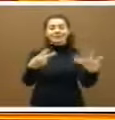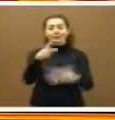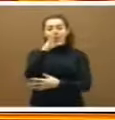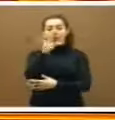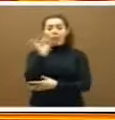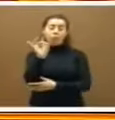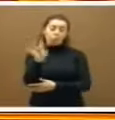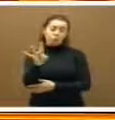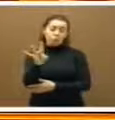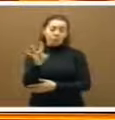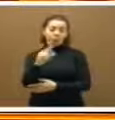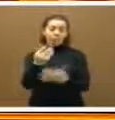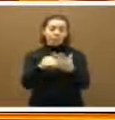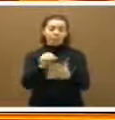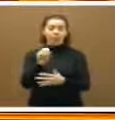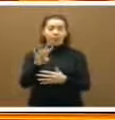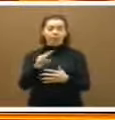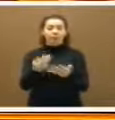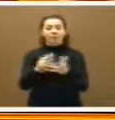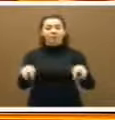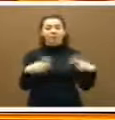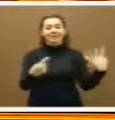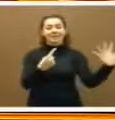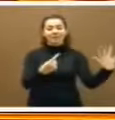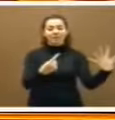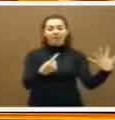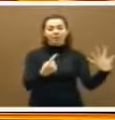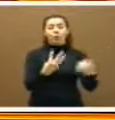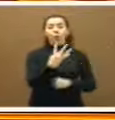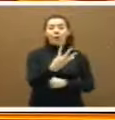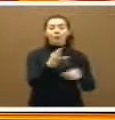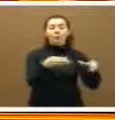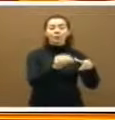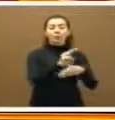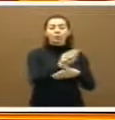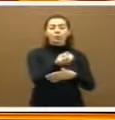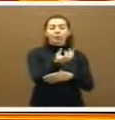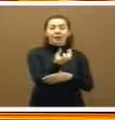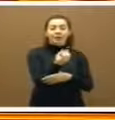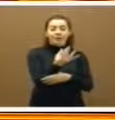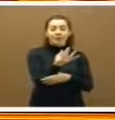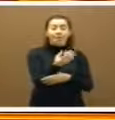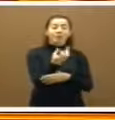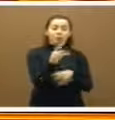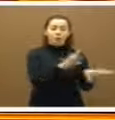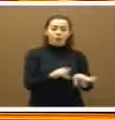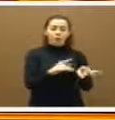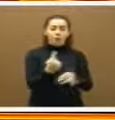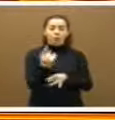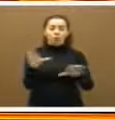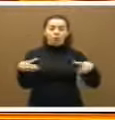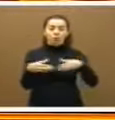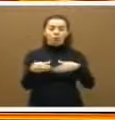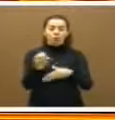y que, en total, son seis enmiendas, cuatro del Grupo Parlamentario Socialista, PSOE Regionalista, uno del Grupo